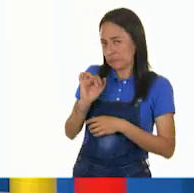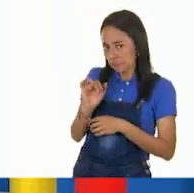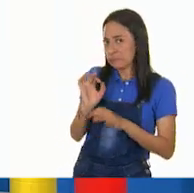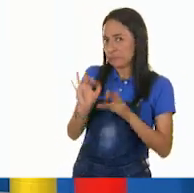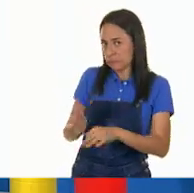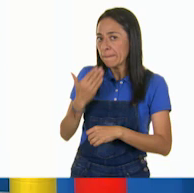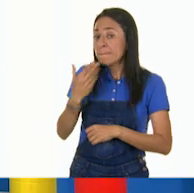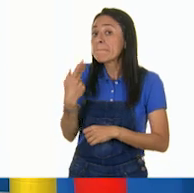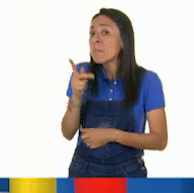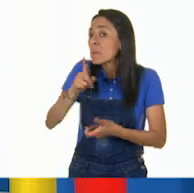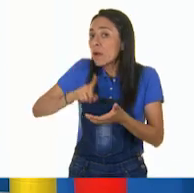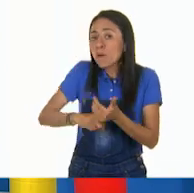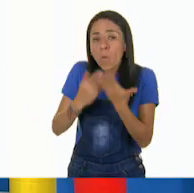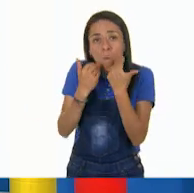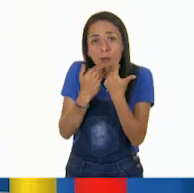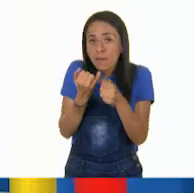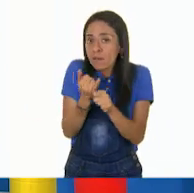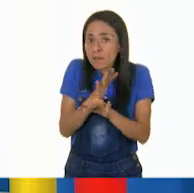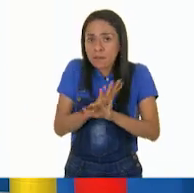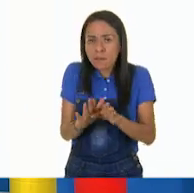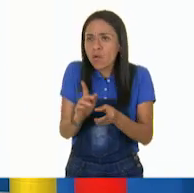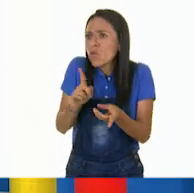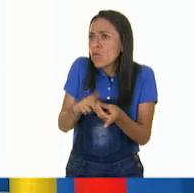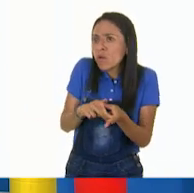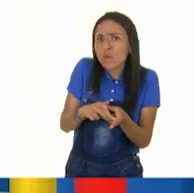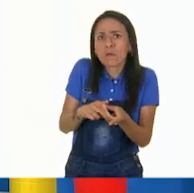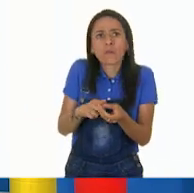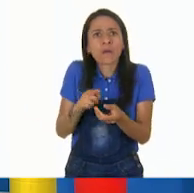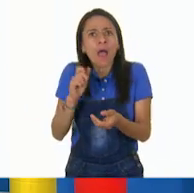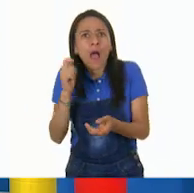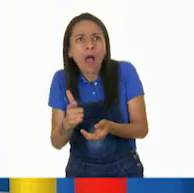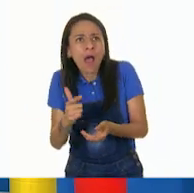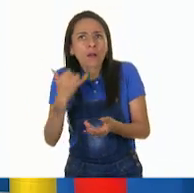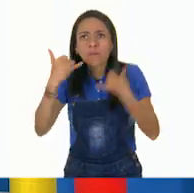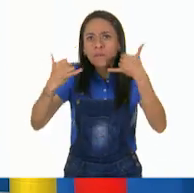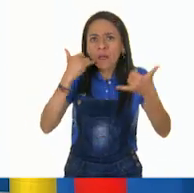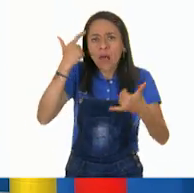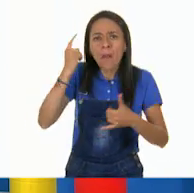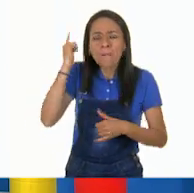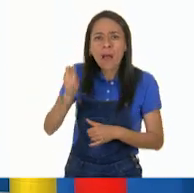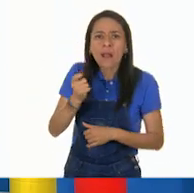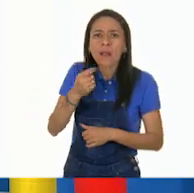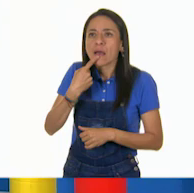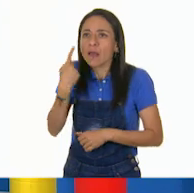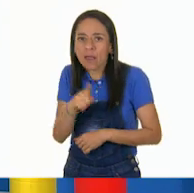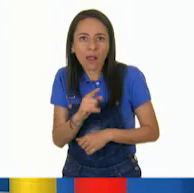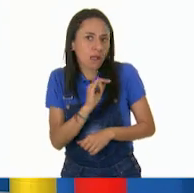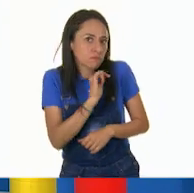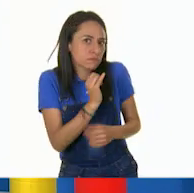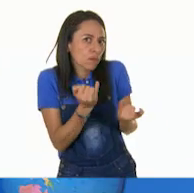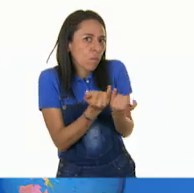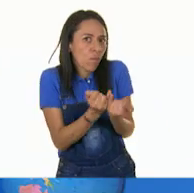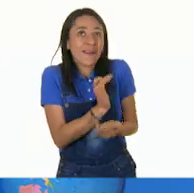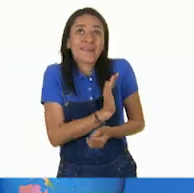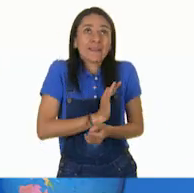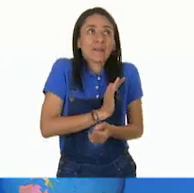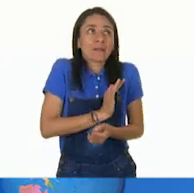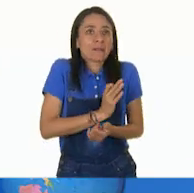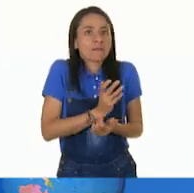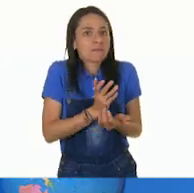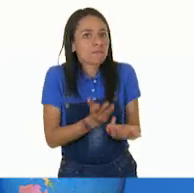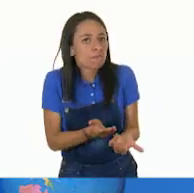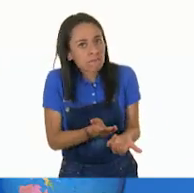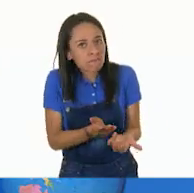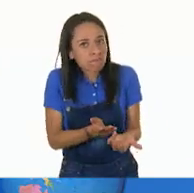caso de alguna queja ni en caso de felicitación tampoco ahorro yo